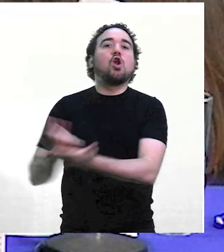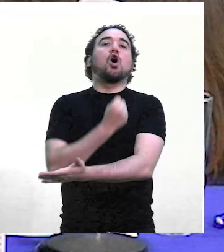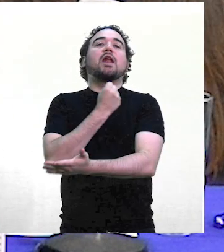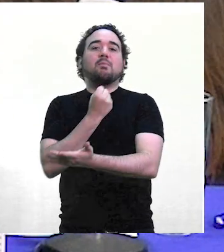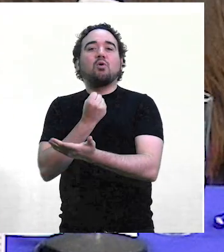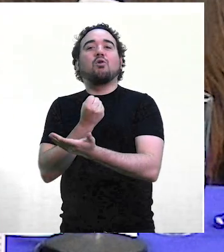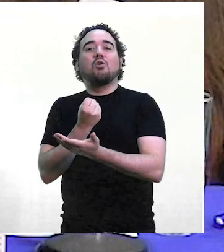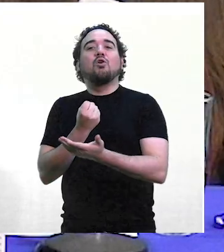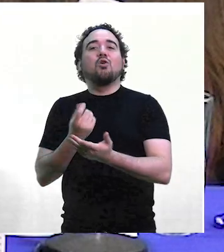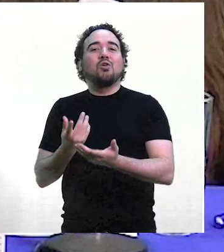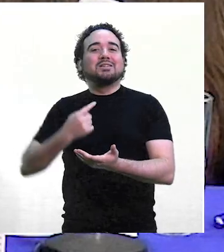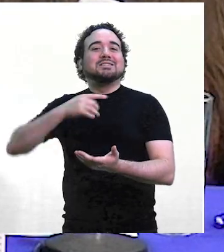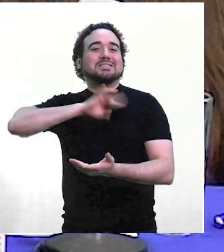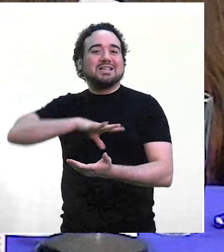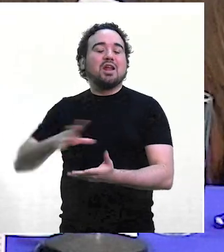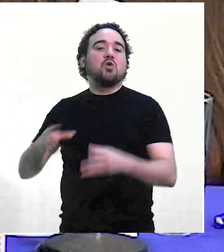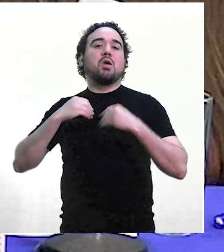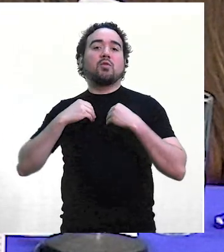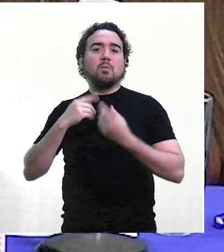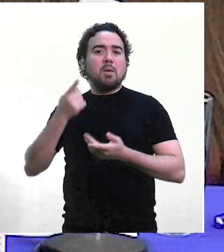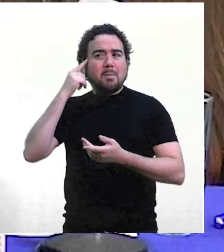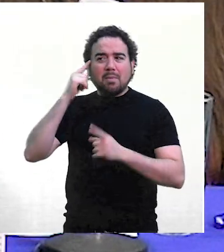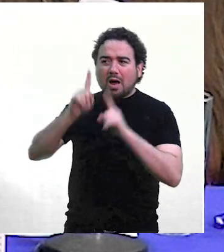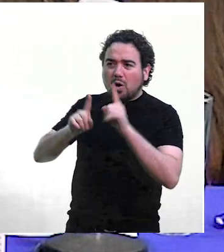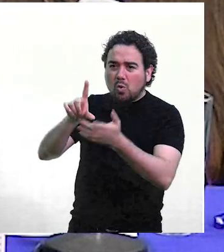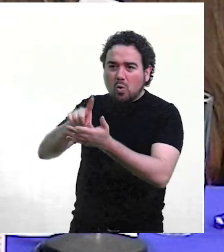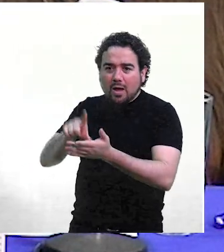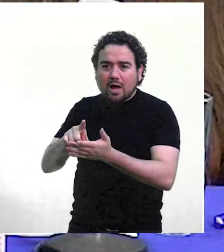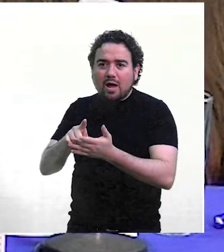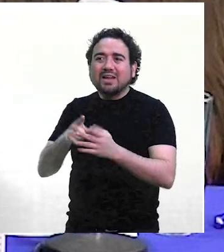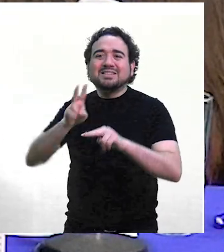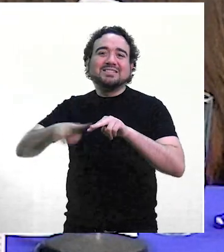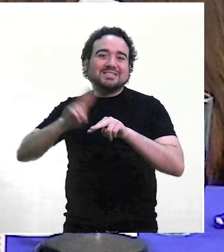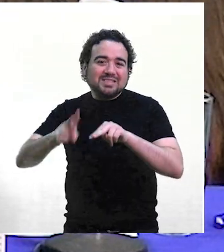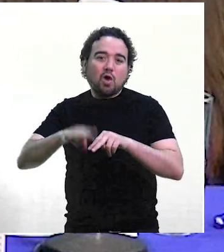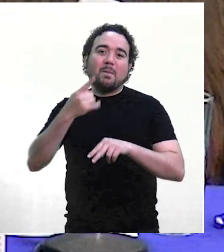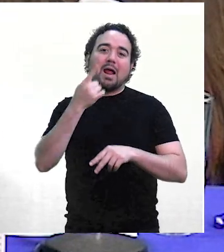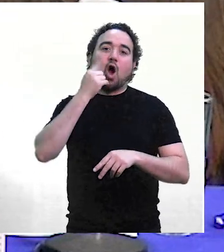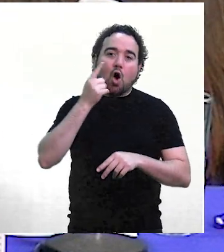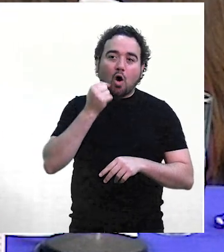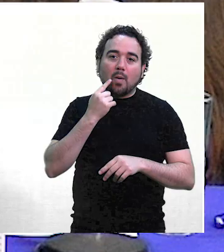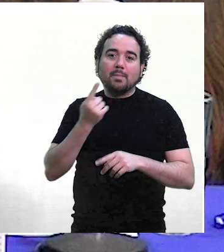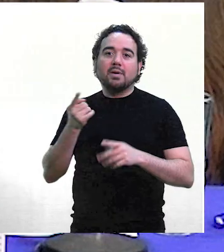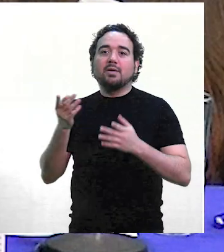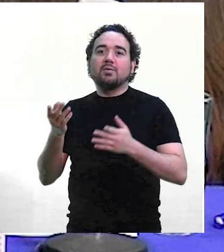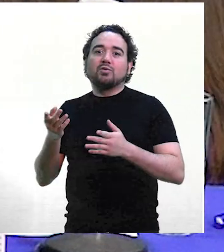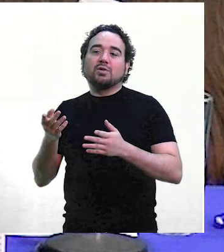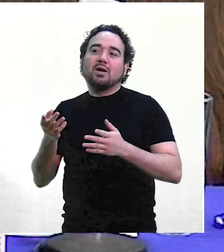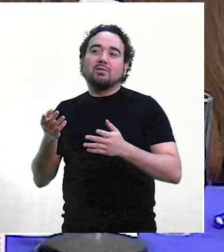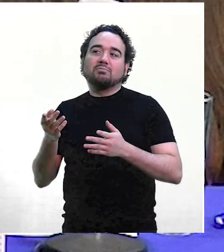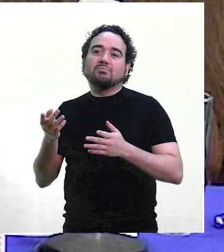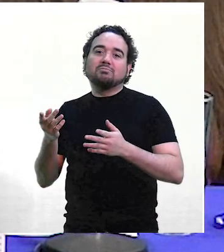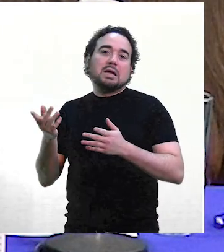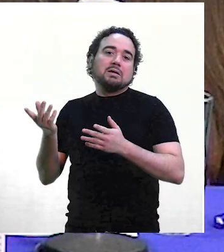Sí. Entonces, por ejemplo, si nosotros observamos nuestro currículum, es un currículum hecho para hombres, Ujú. ya, donde se les da espacio a las mujeres, vamos